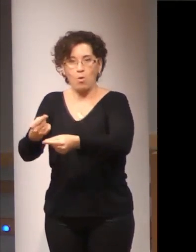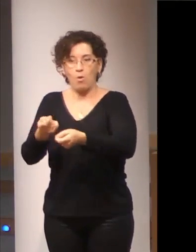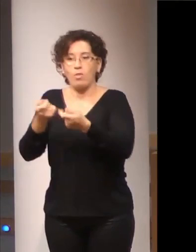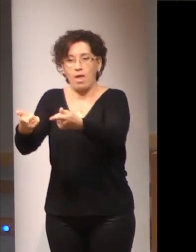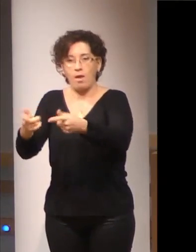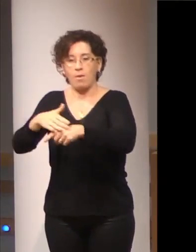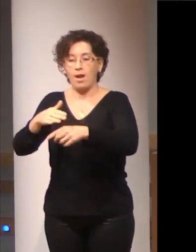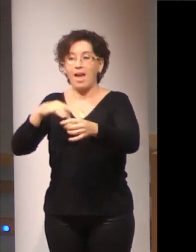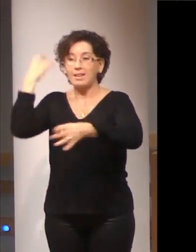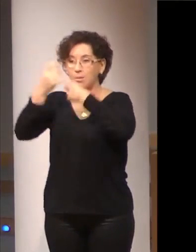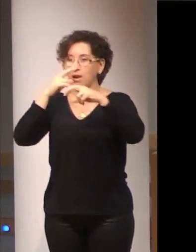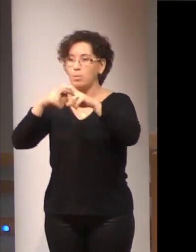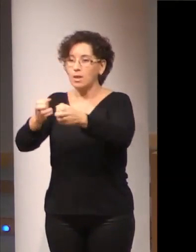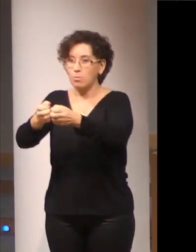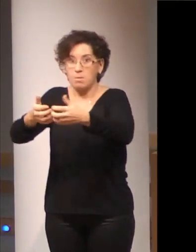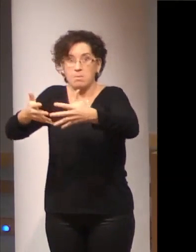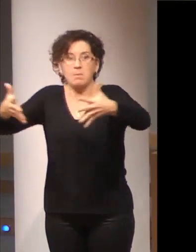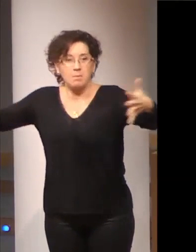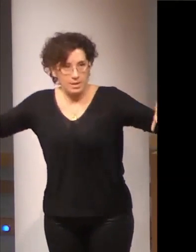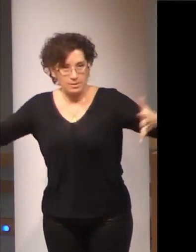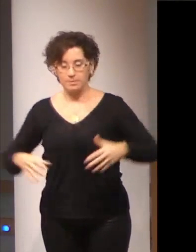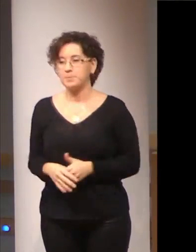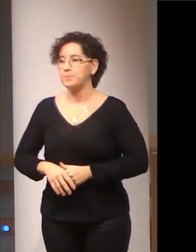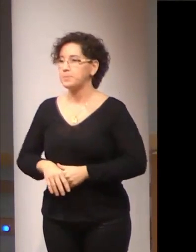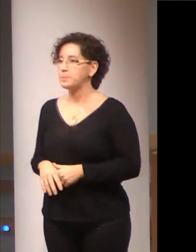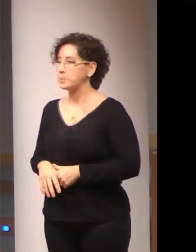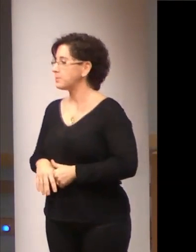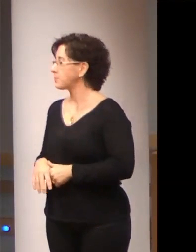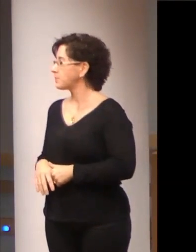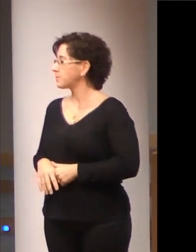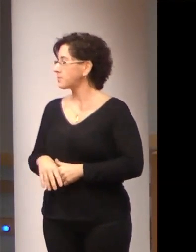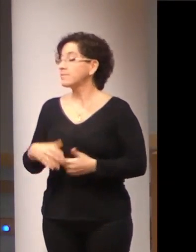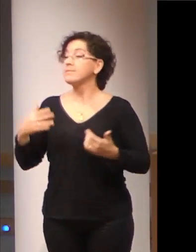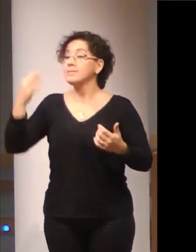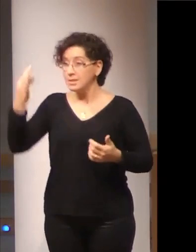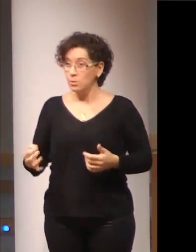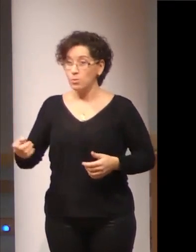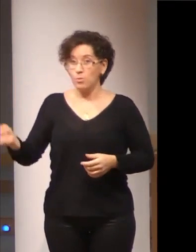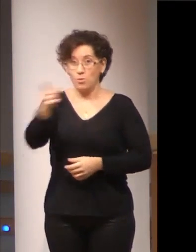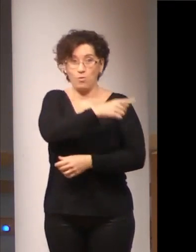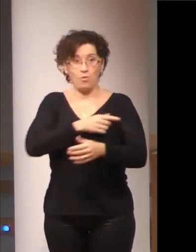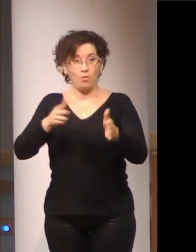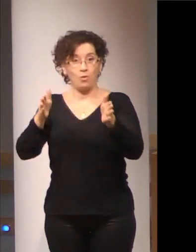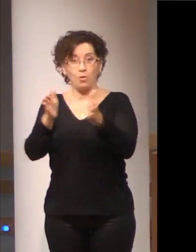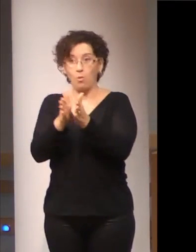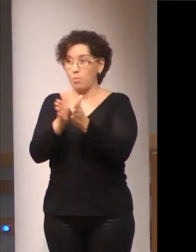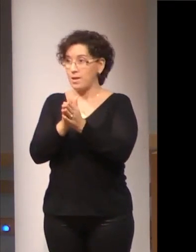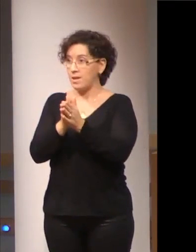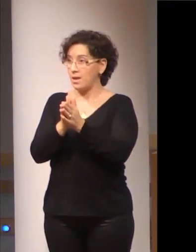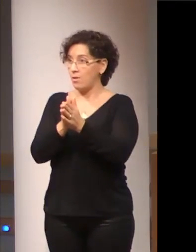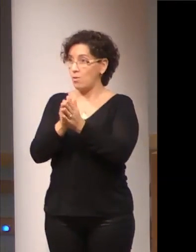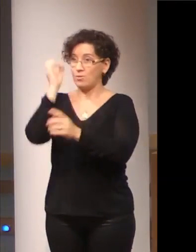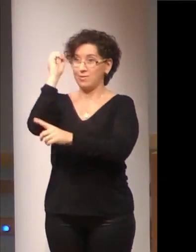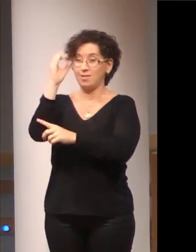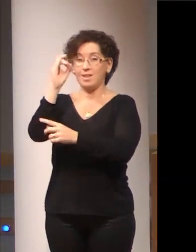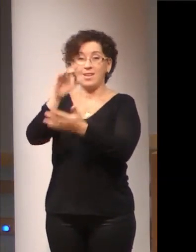actividades de investigación en esta universidad. Y como seguro que muchos de mis compañeros a lo largo del día de hoy plantearán,